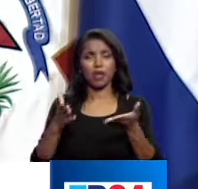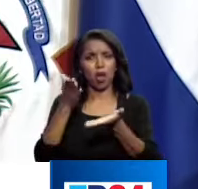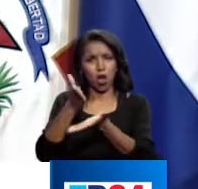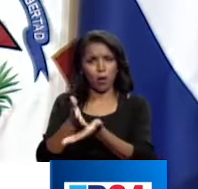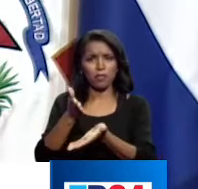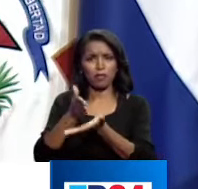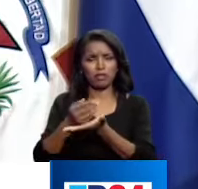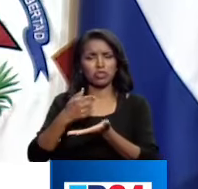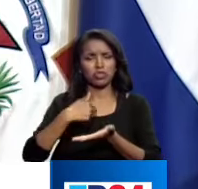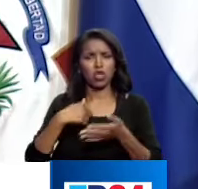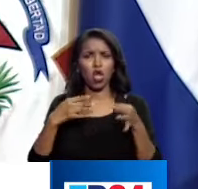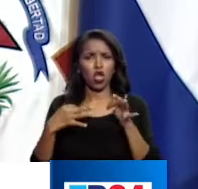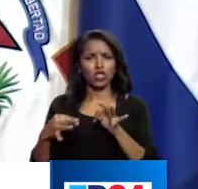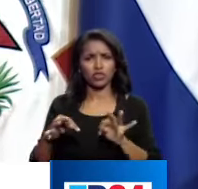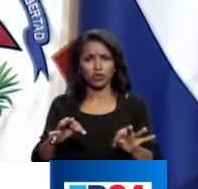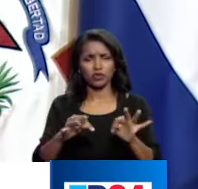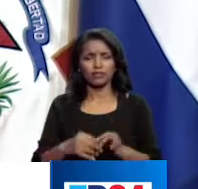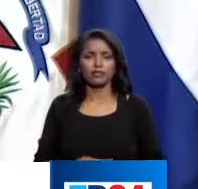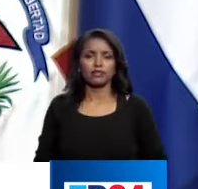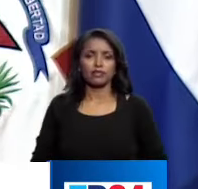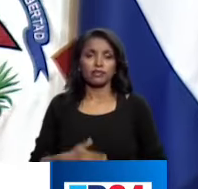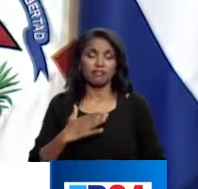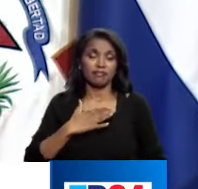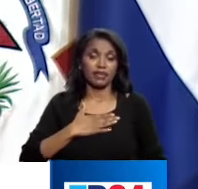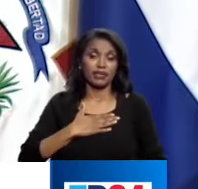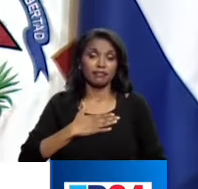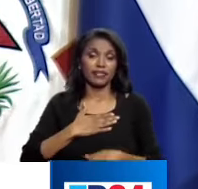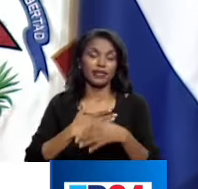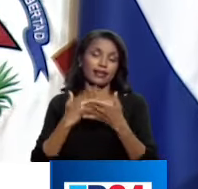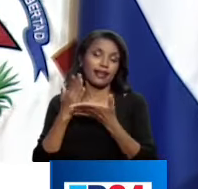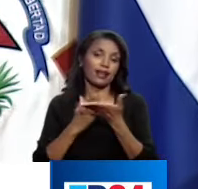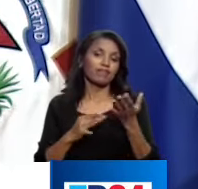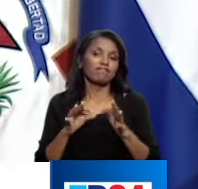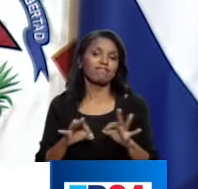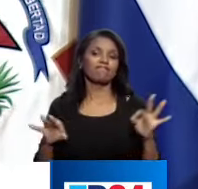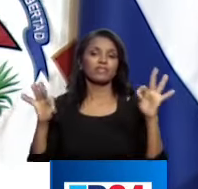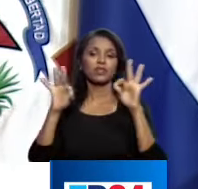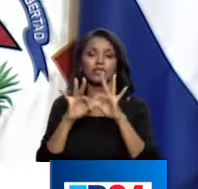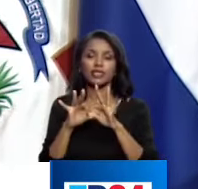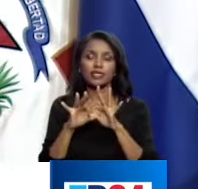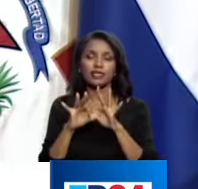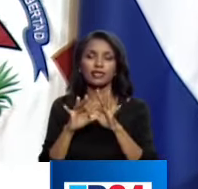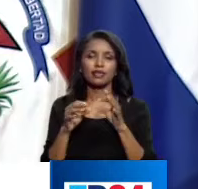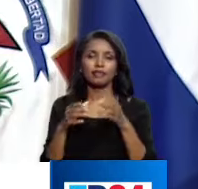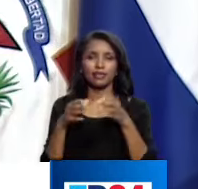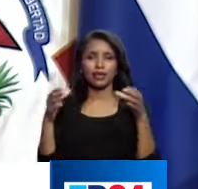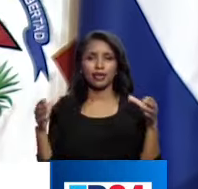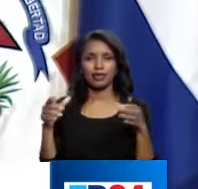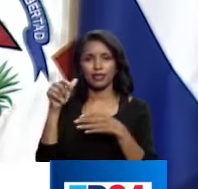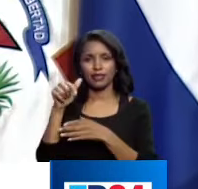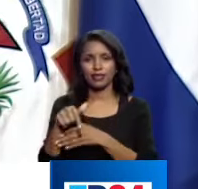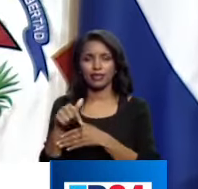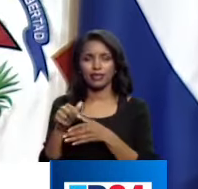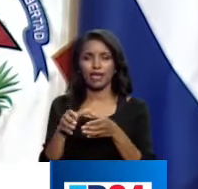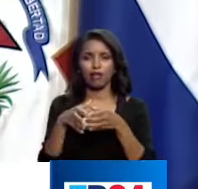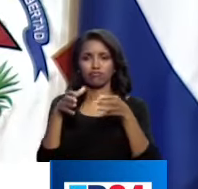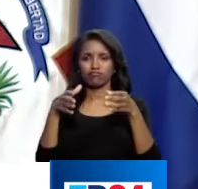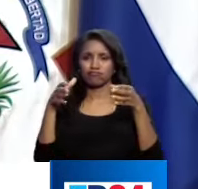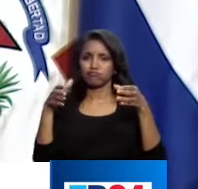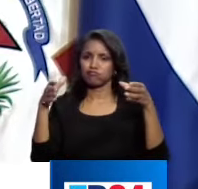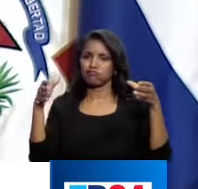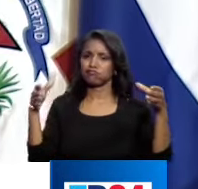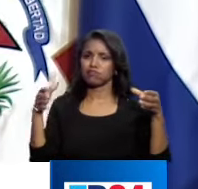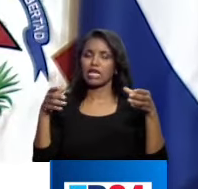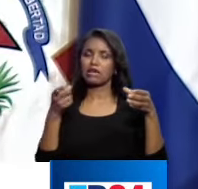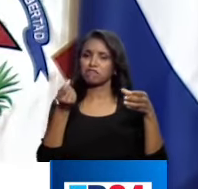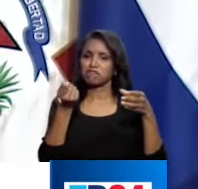Hoy estamos hablando de un sector turismo que para mí representa el potencial más grande que tenemos de crecer